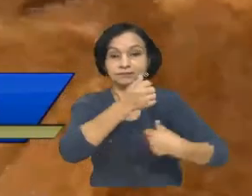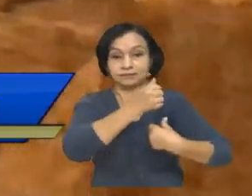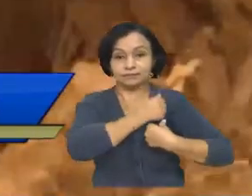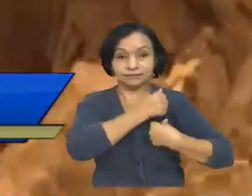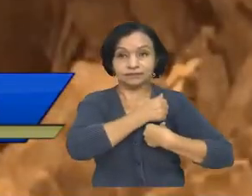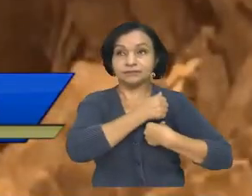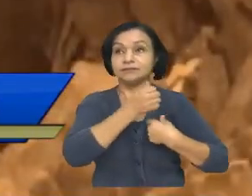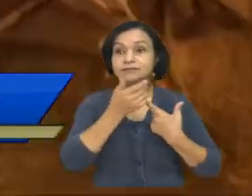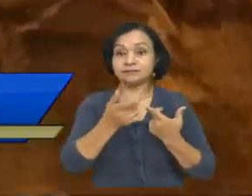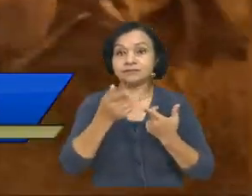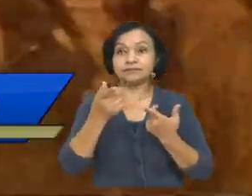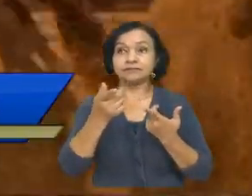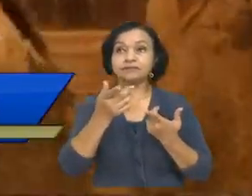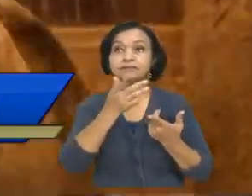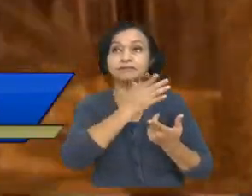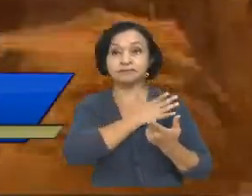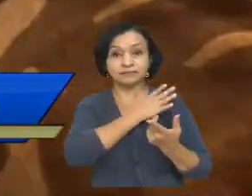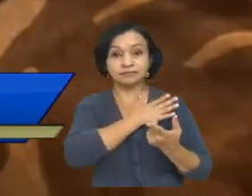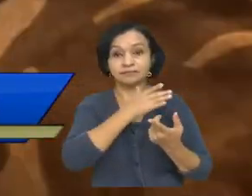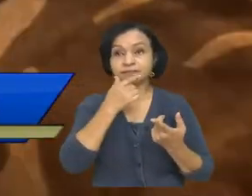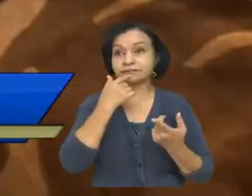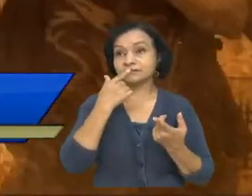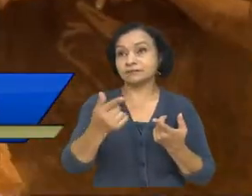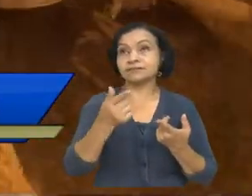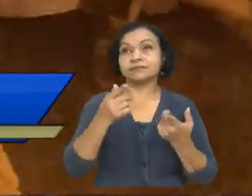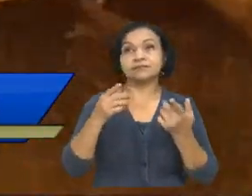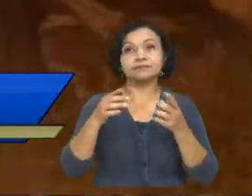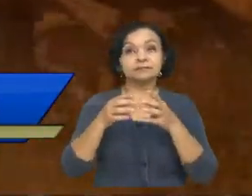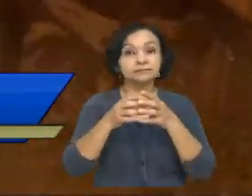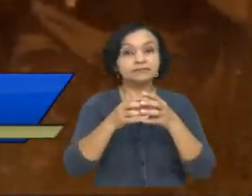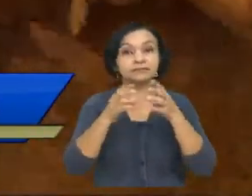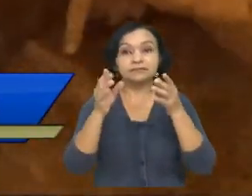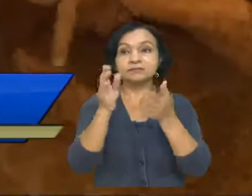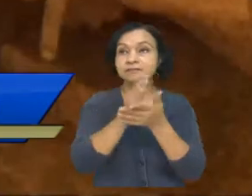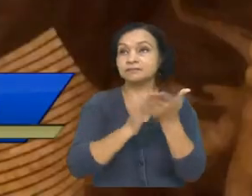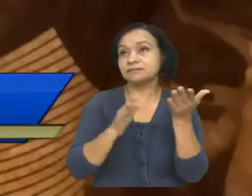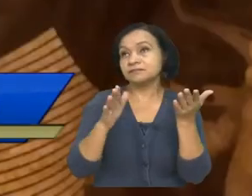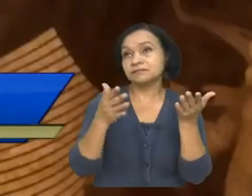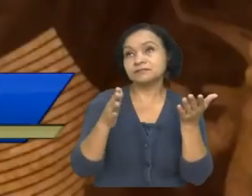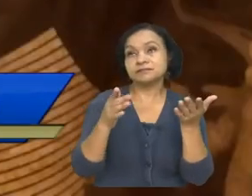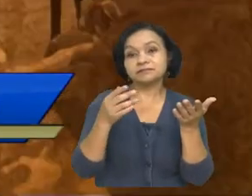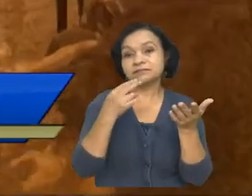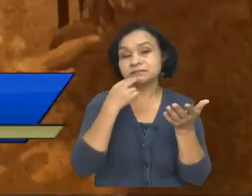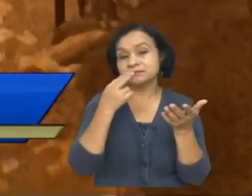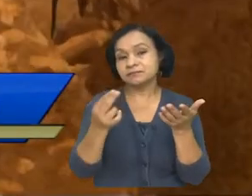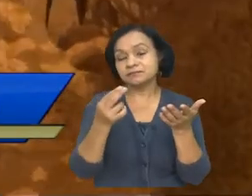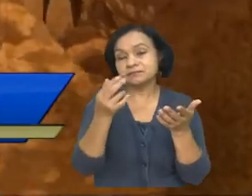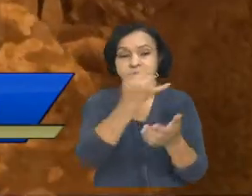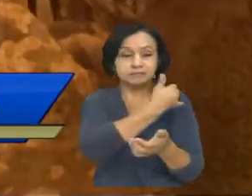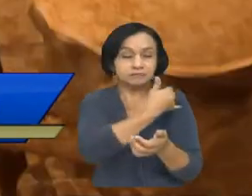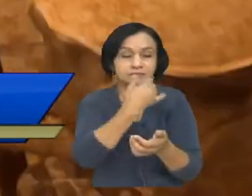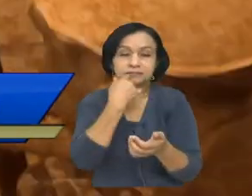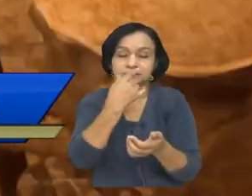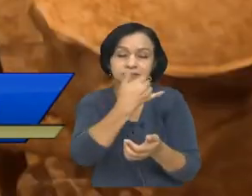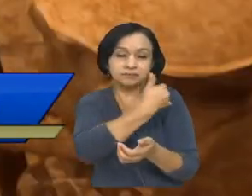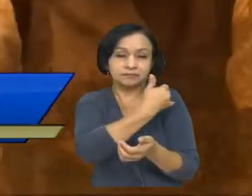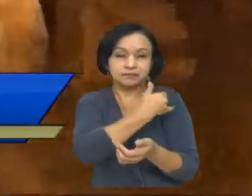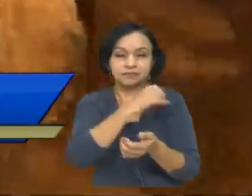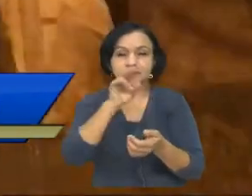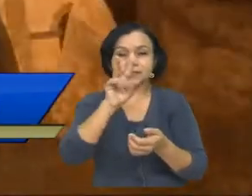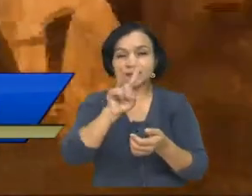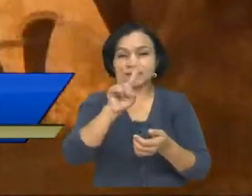habían guardias. O sea, nosotros llegamos cuando todavía nosotros llegamos ahí al hospital tal vez como el 25 de